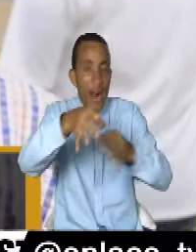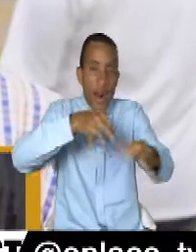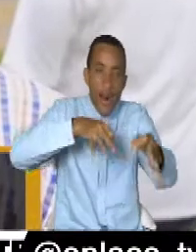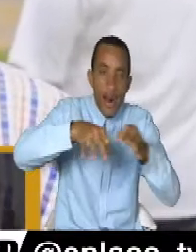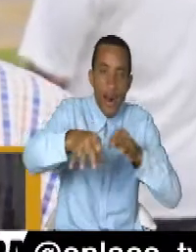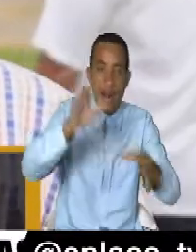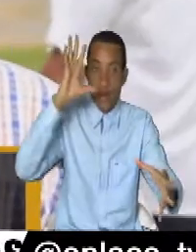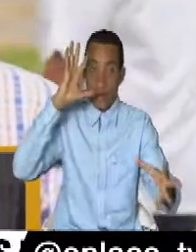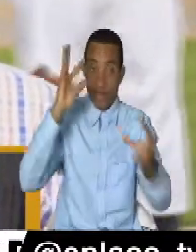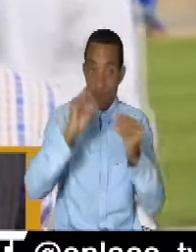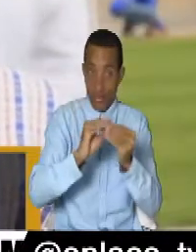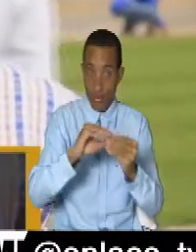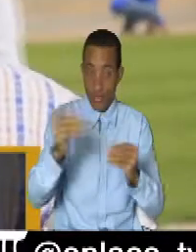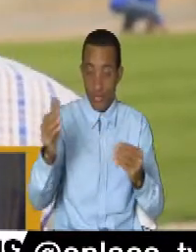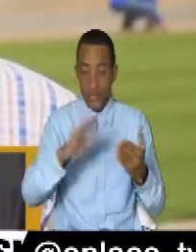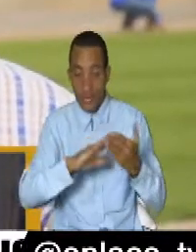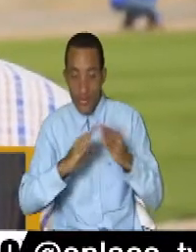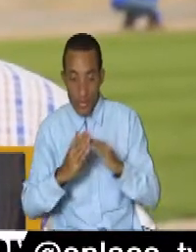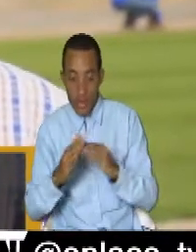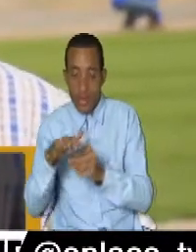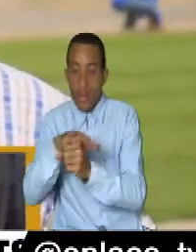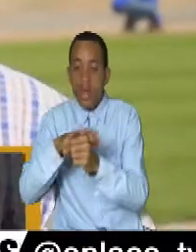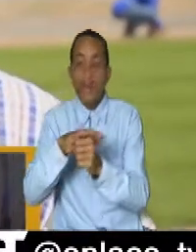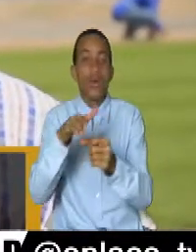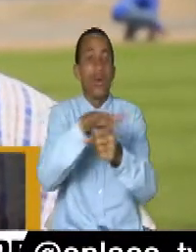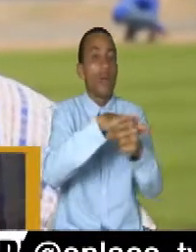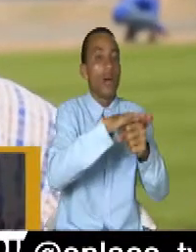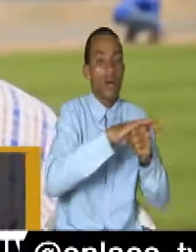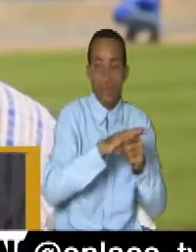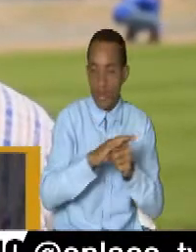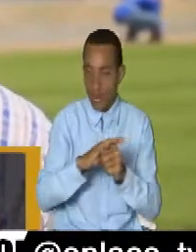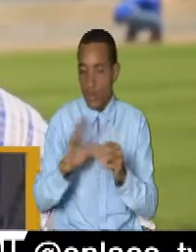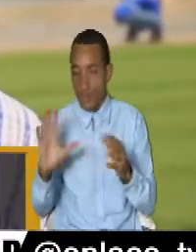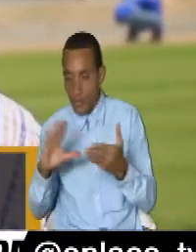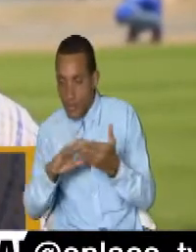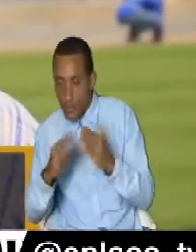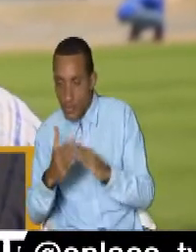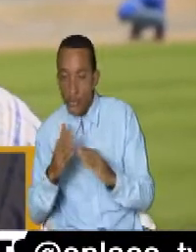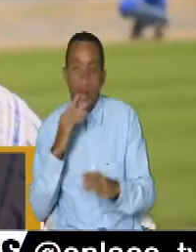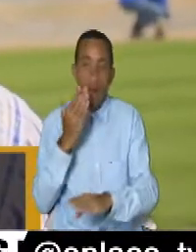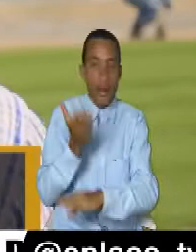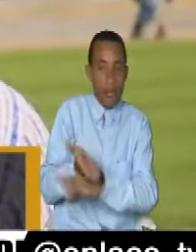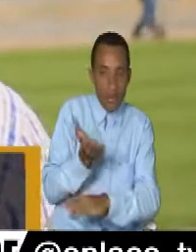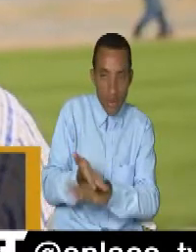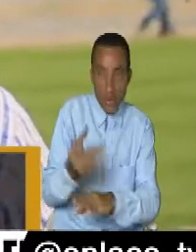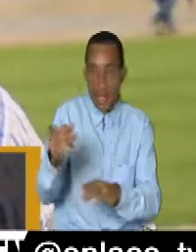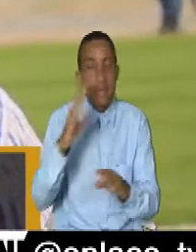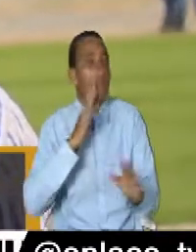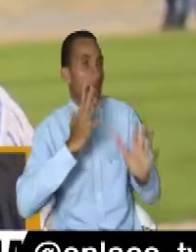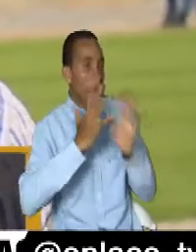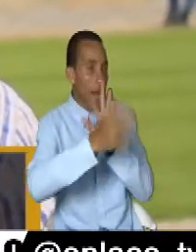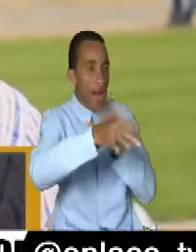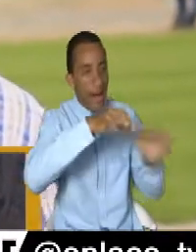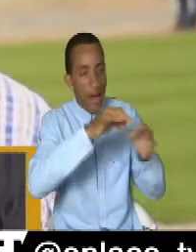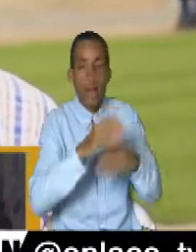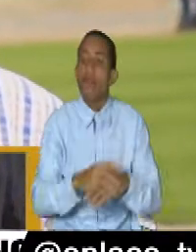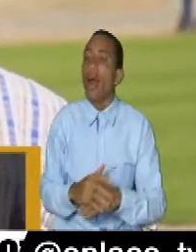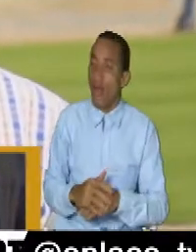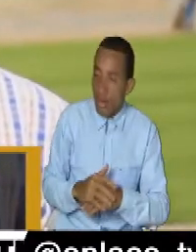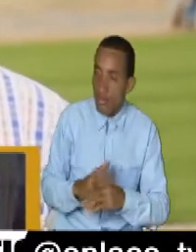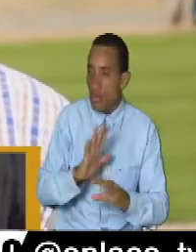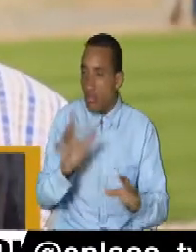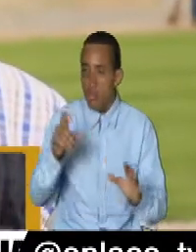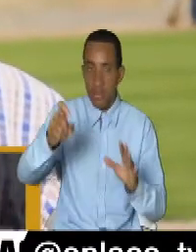acordamos con la Junta de Acción Comunal y la comunidad en general, se les escucha y se le hacen propuestas. Siempre notamos pues, la necesidad